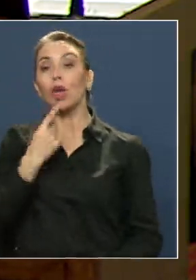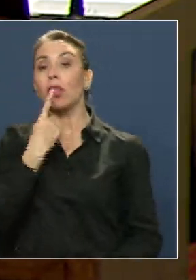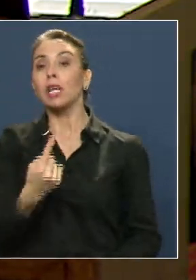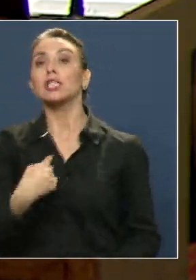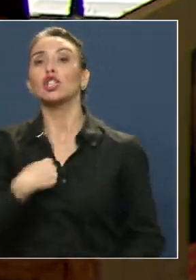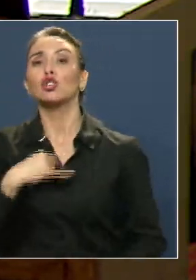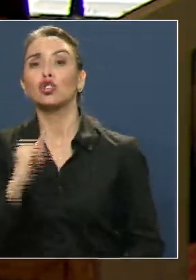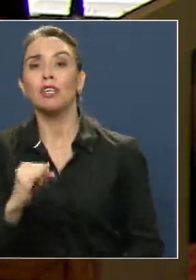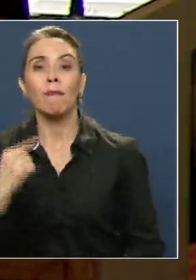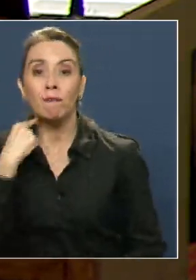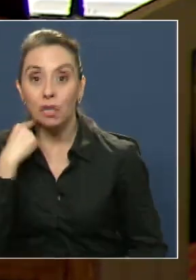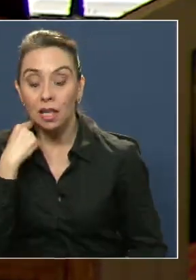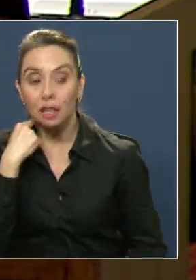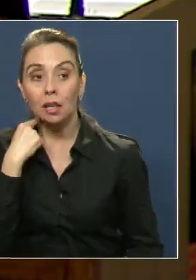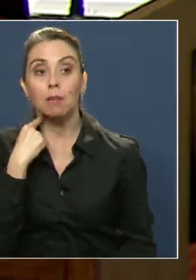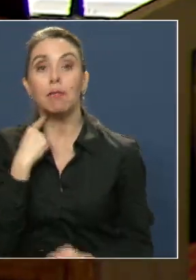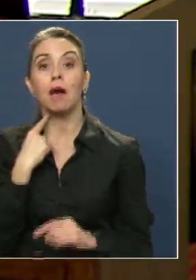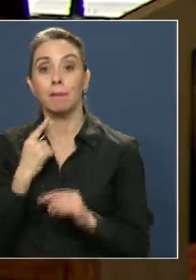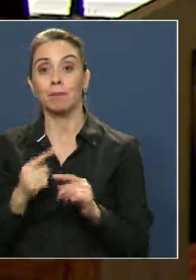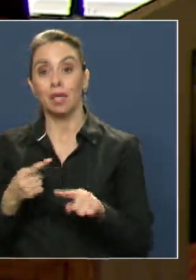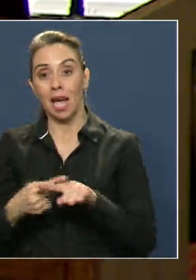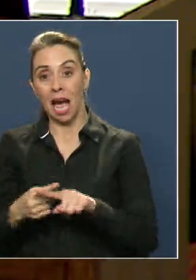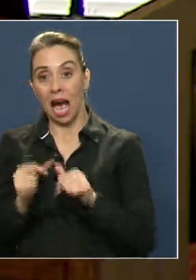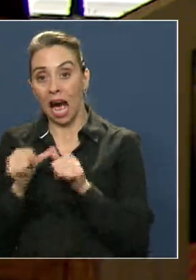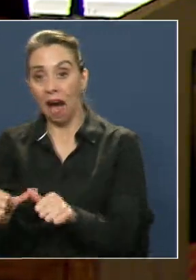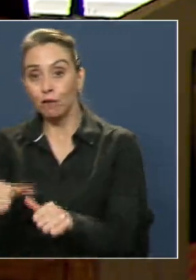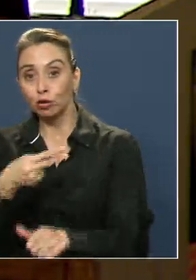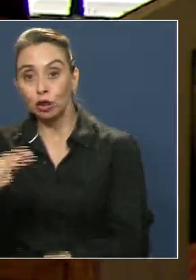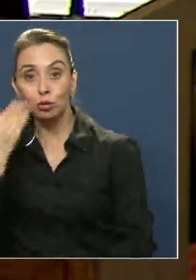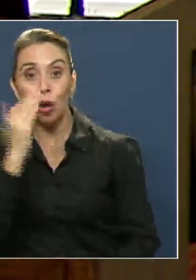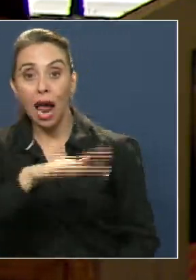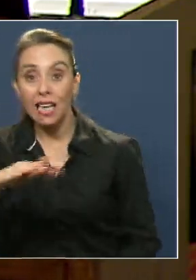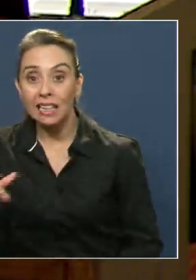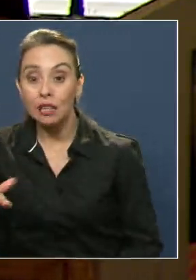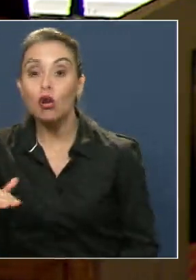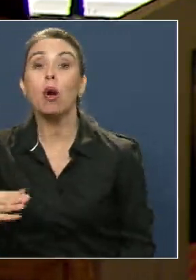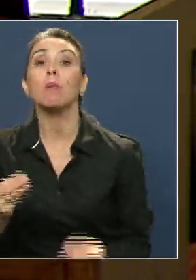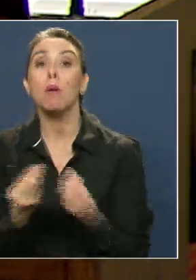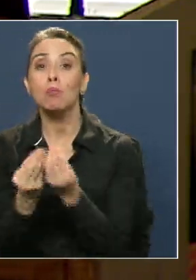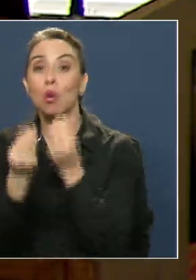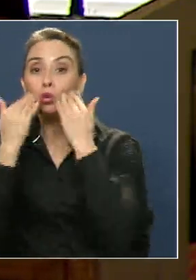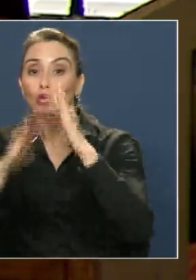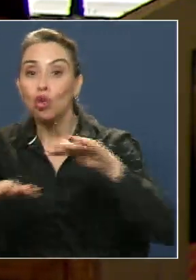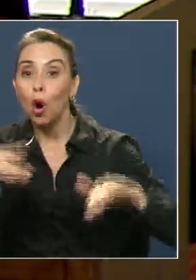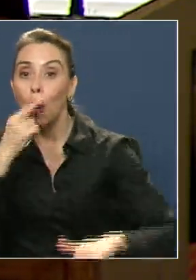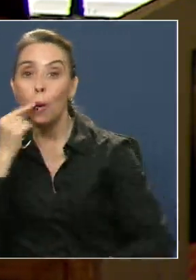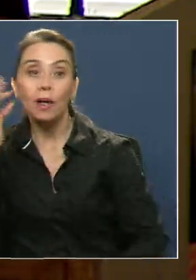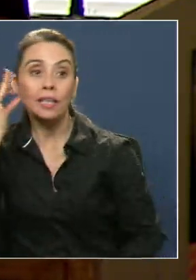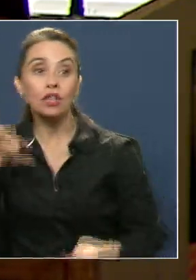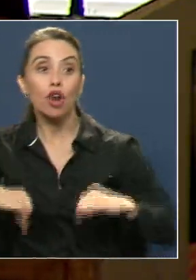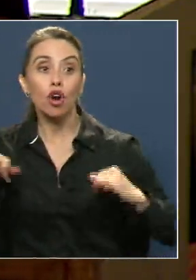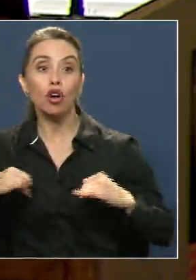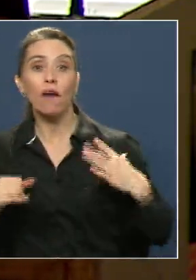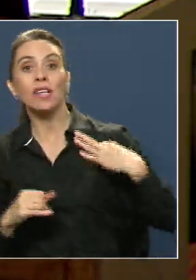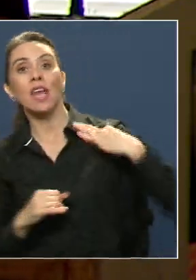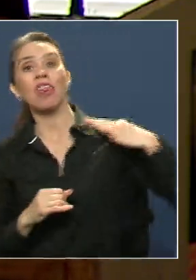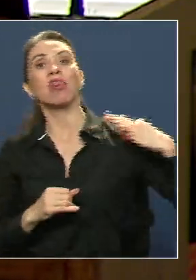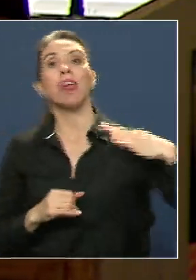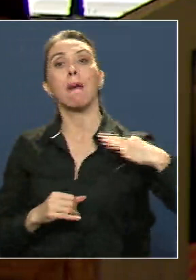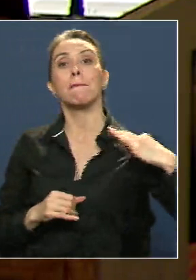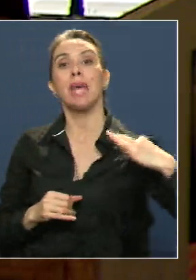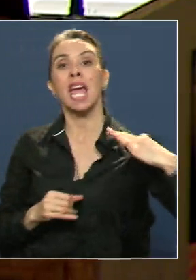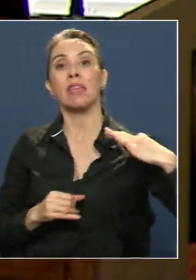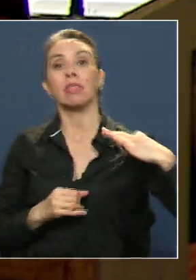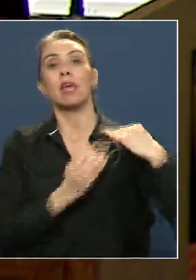relaciones de abuso sexual contra menores se dan justamente porque muchos de esos niños y niñas adolescentes están bajo dependencia,